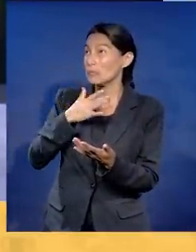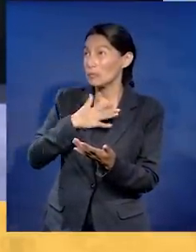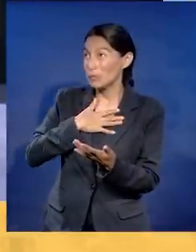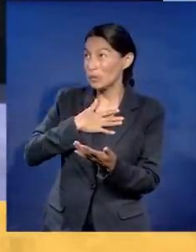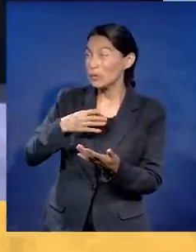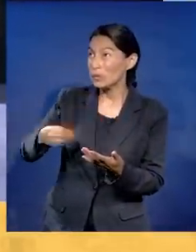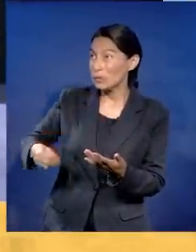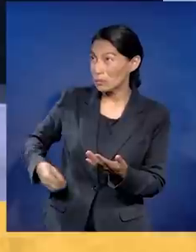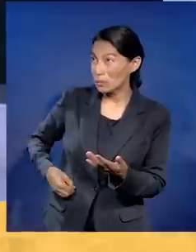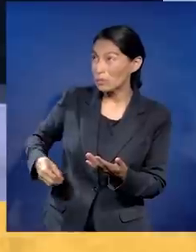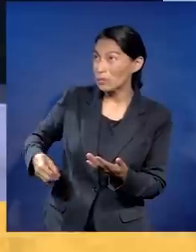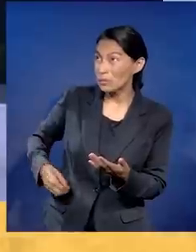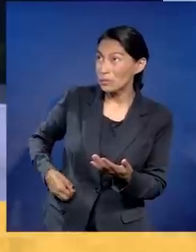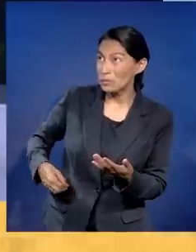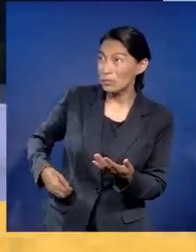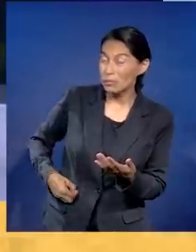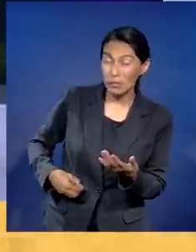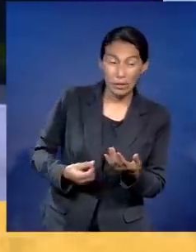si por mi